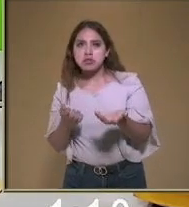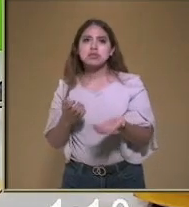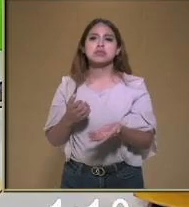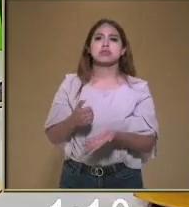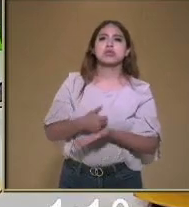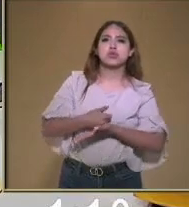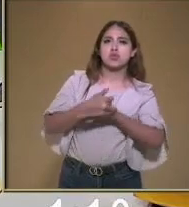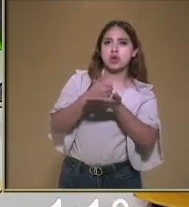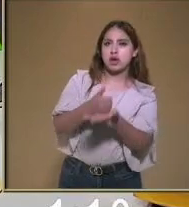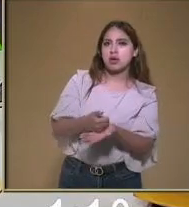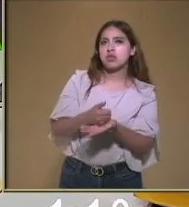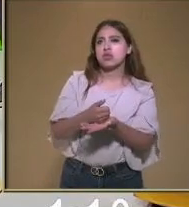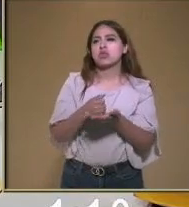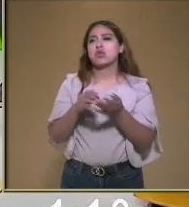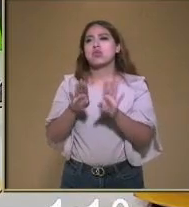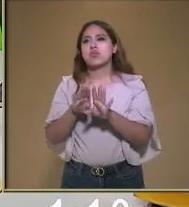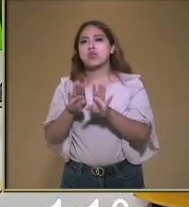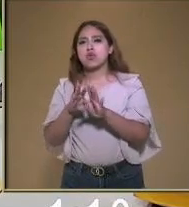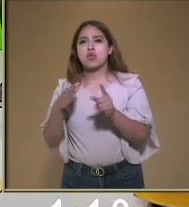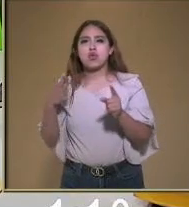reto, ver cuántos puntos